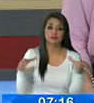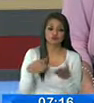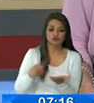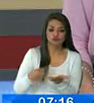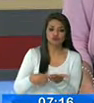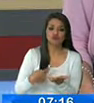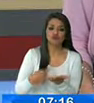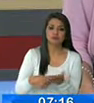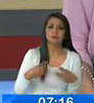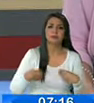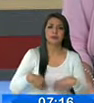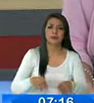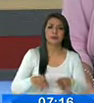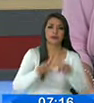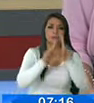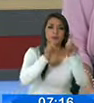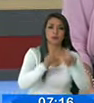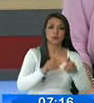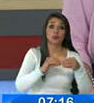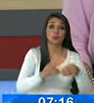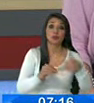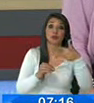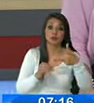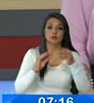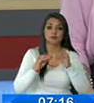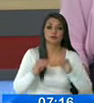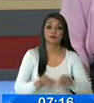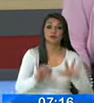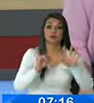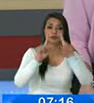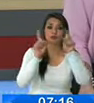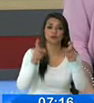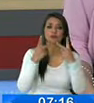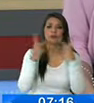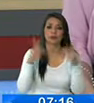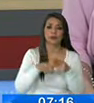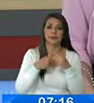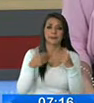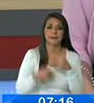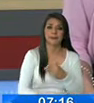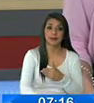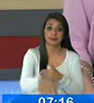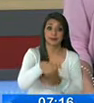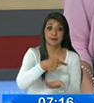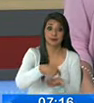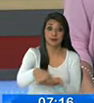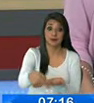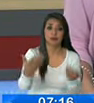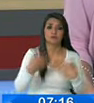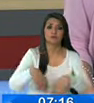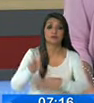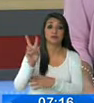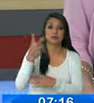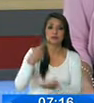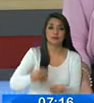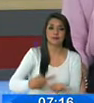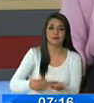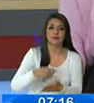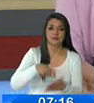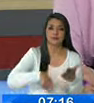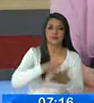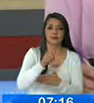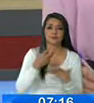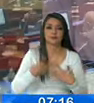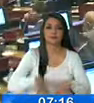mecanismos para poner en vigencia las preguntas 3 y 6 de la consulta popular. Se espera que en esta misma semana se desarrolle el segundo debate y aprobación.